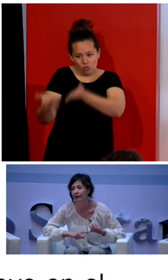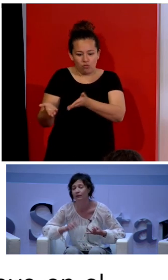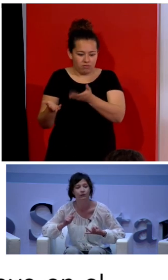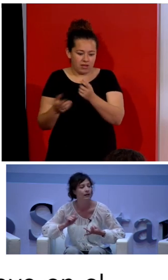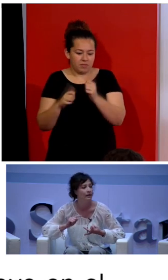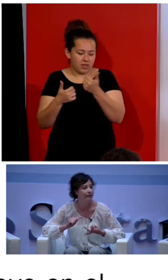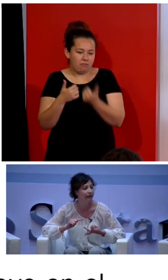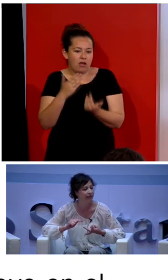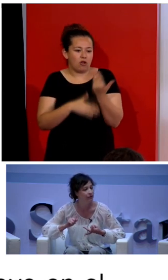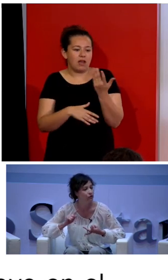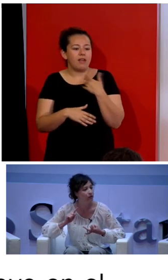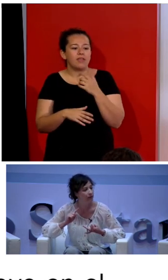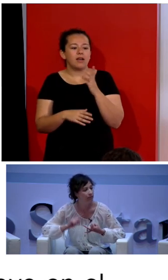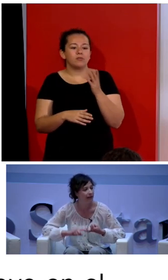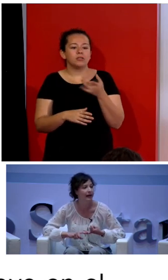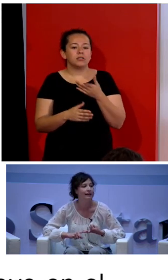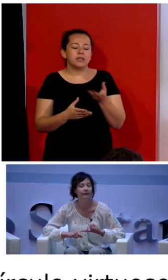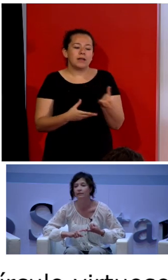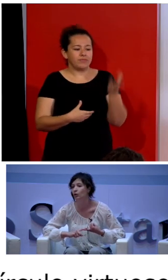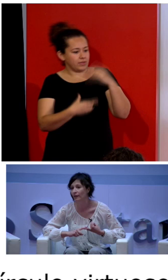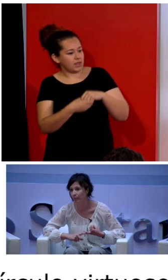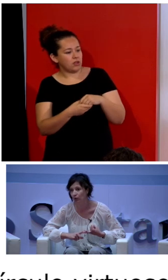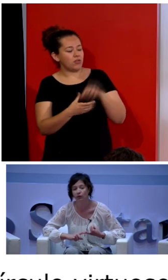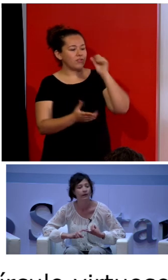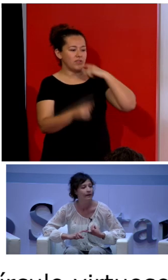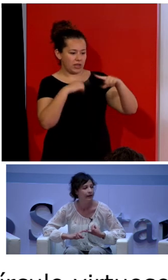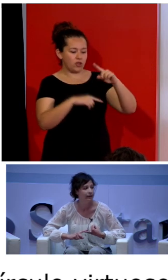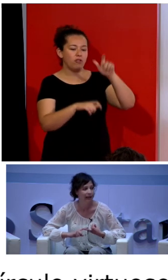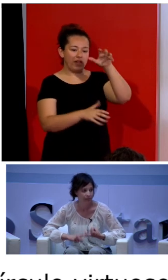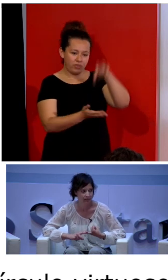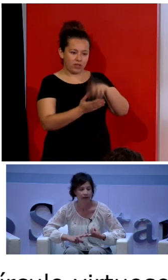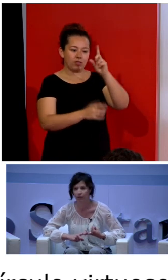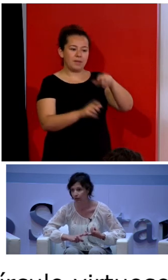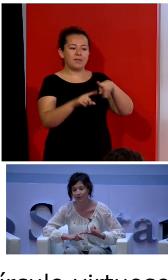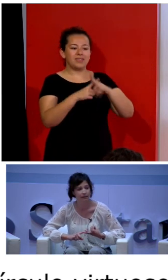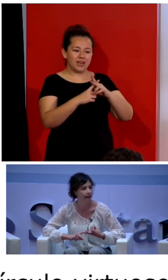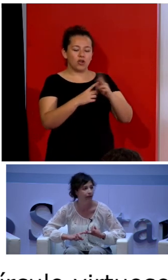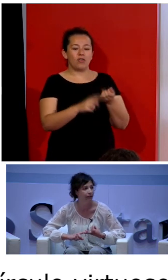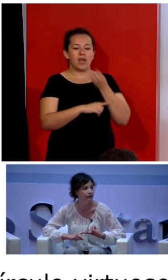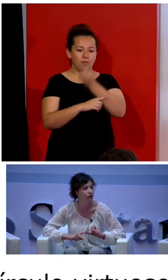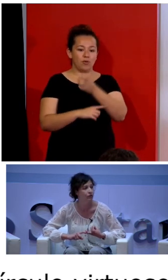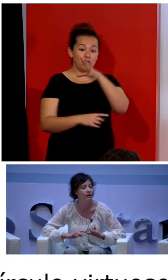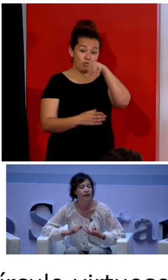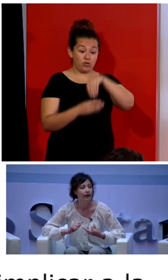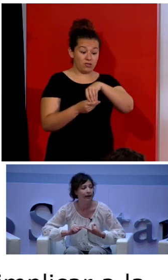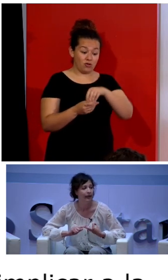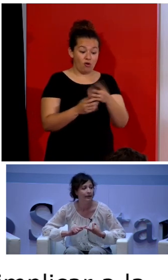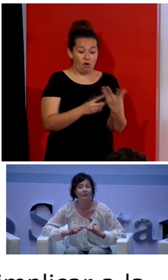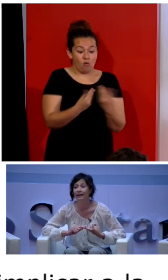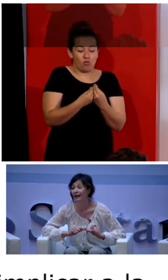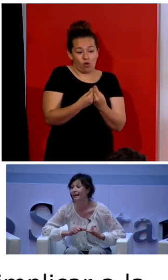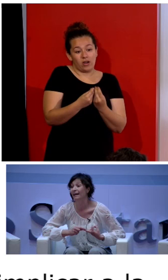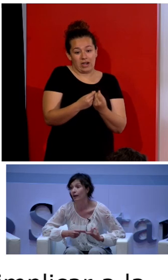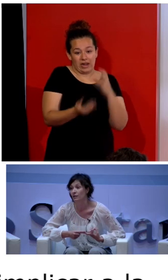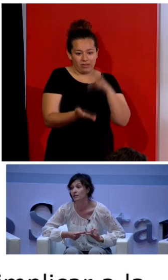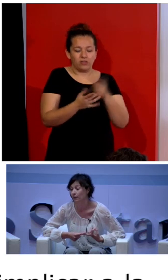la dirección del centro, implicar al técnico de apoyo de la administración que iba a estar en el centro,